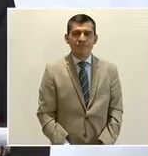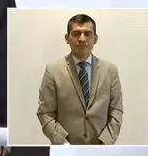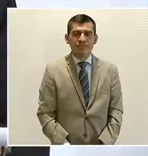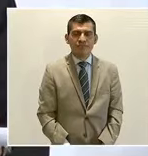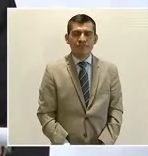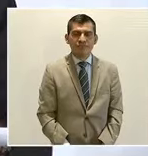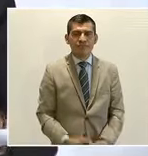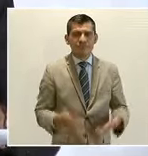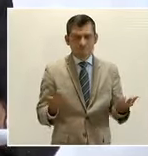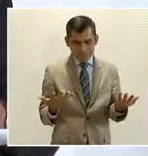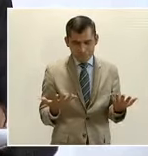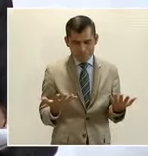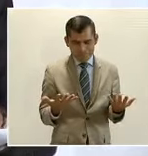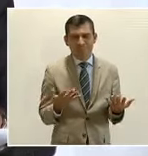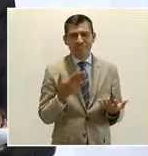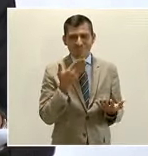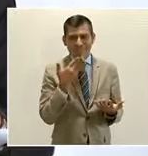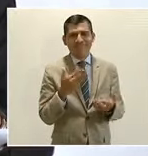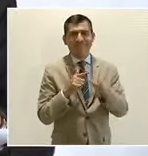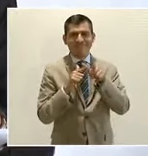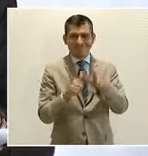Bueno voy a seguir aquí